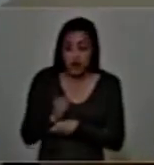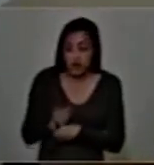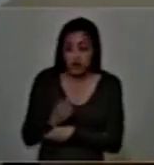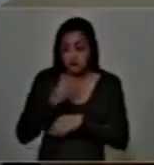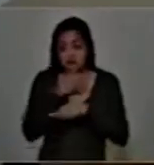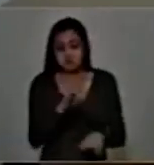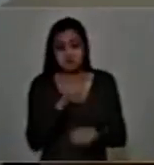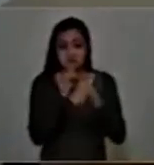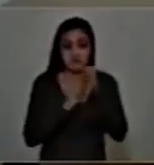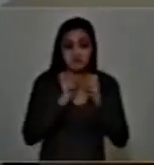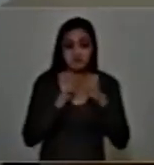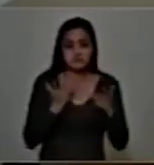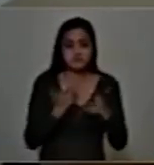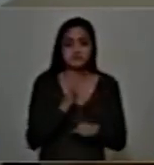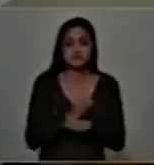decidieron tener.